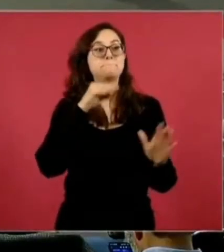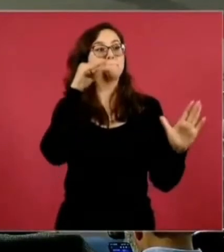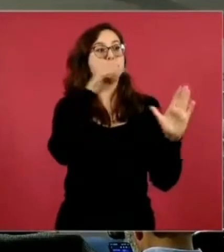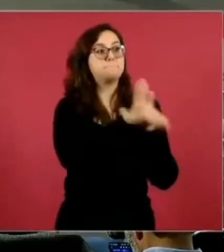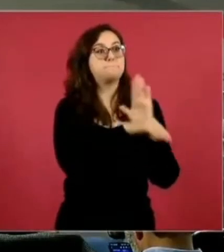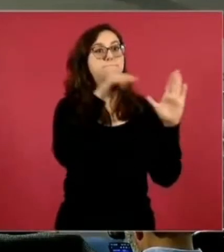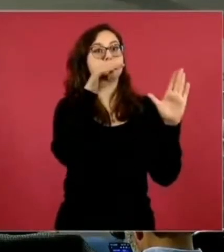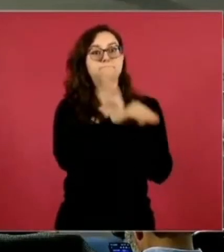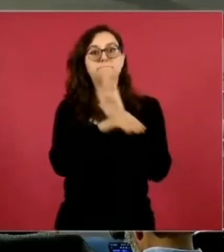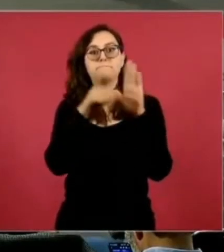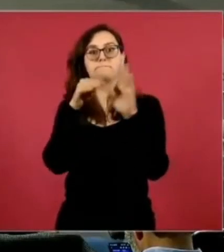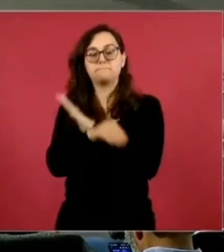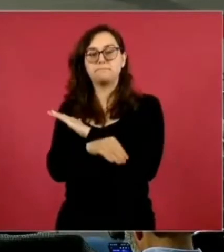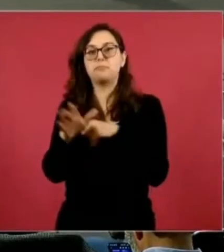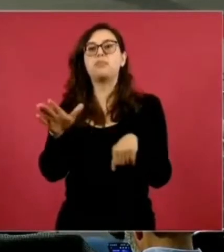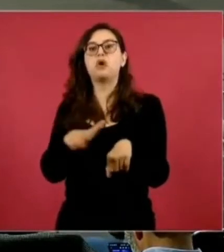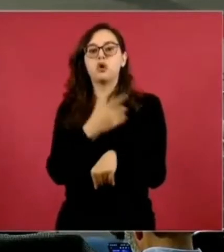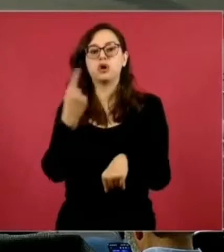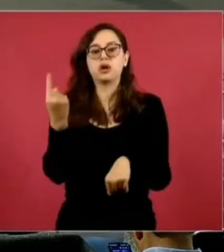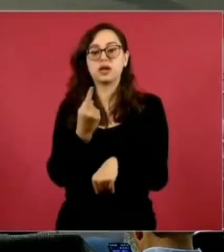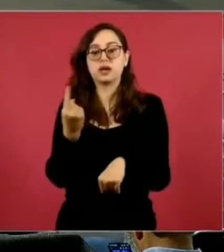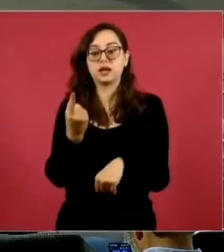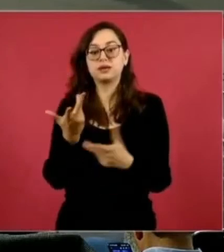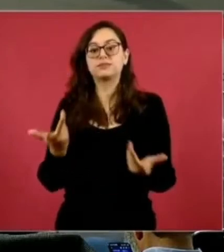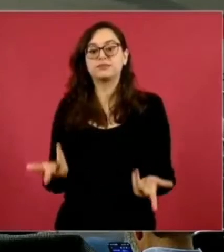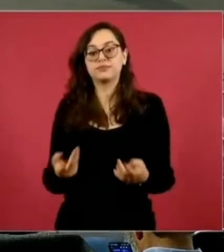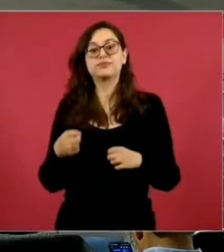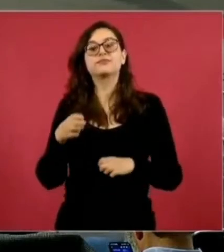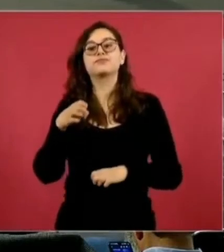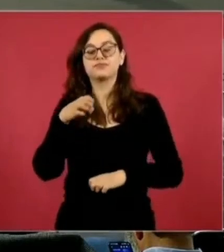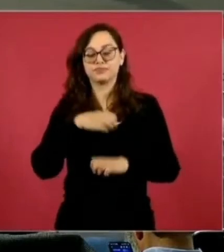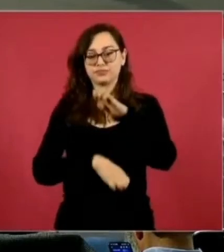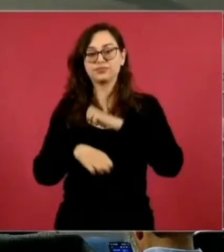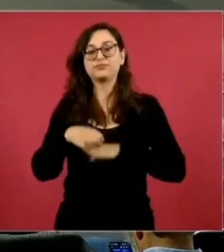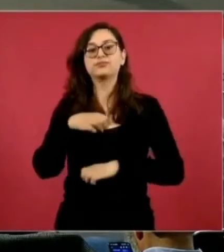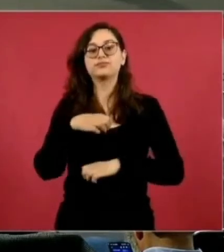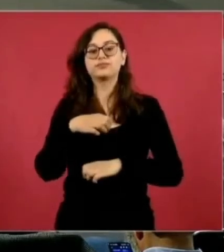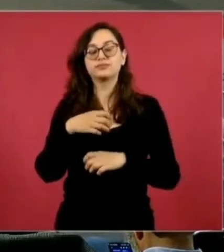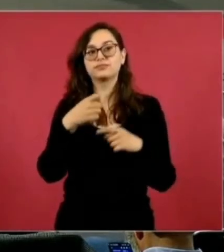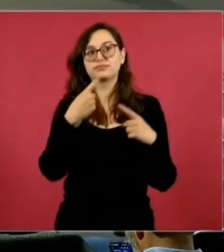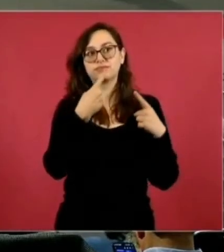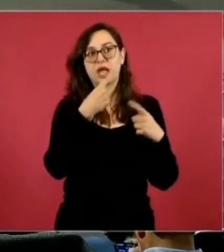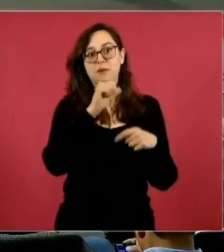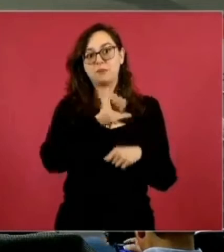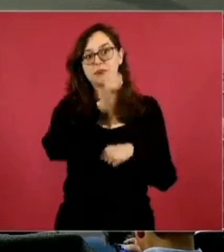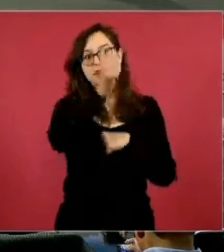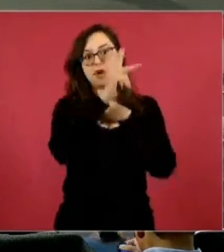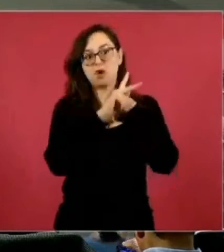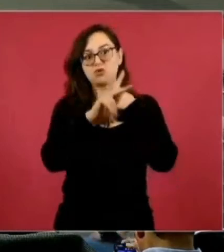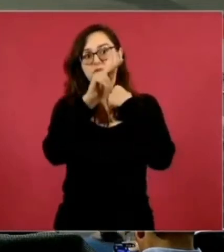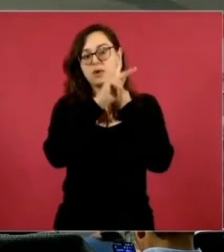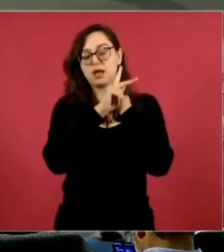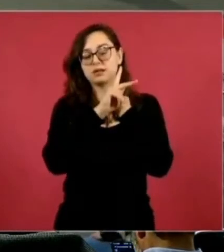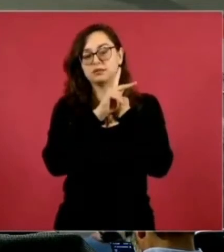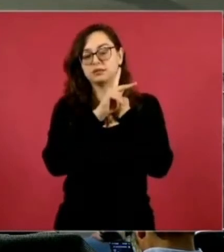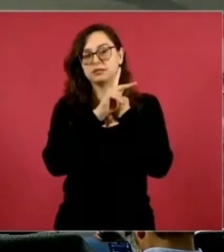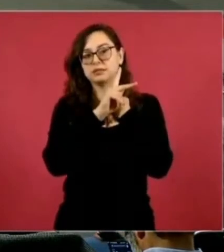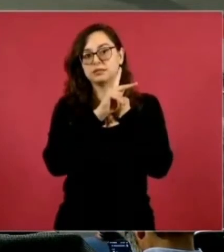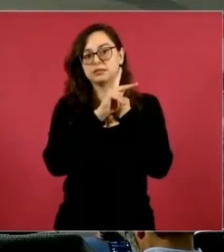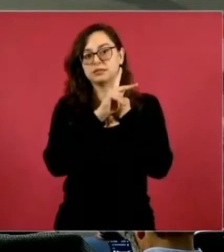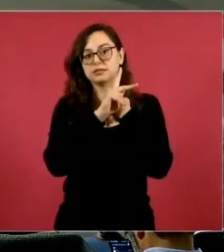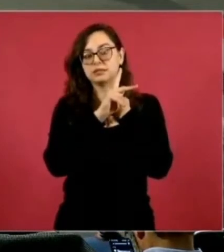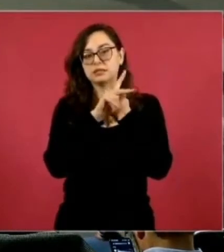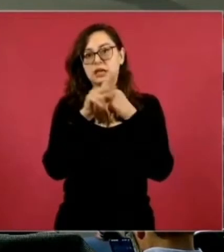negativa sistemática de las empresas extranjeras a modificar